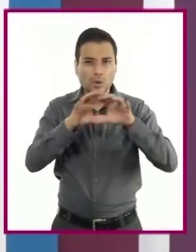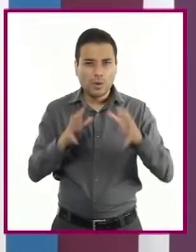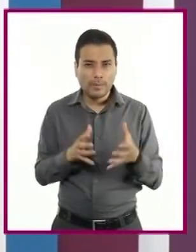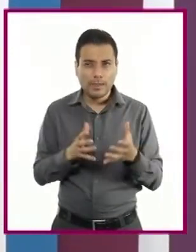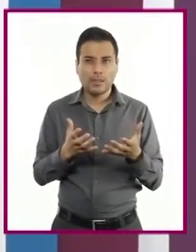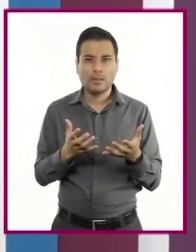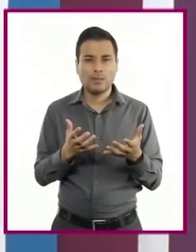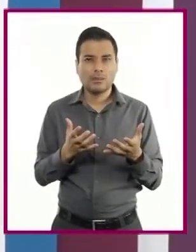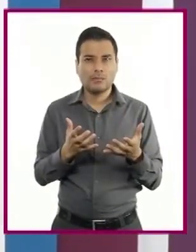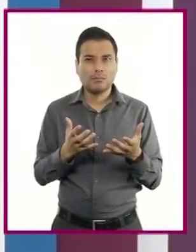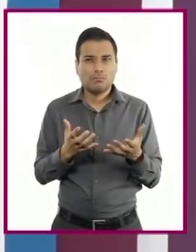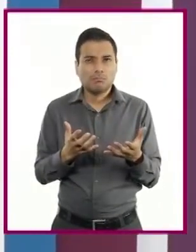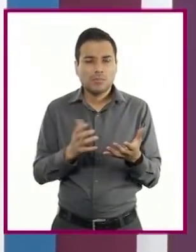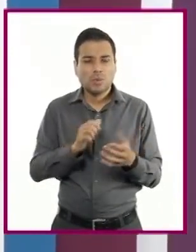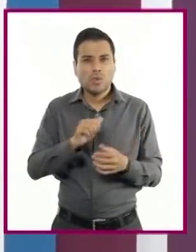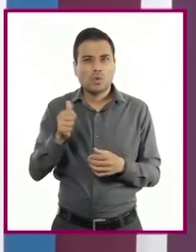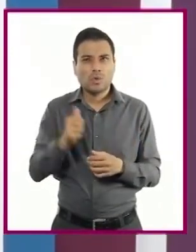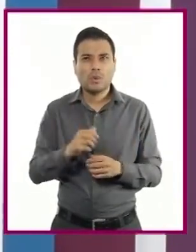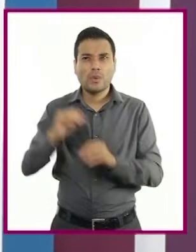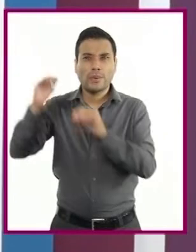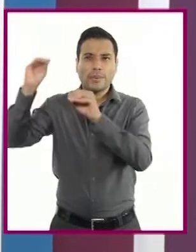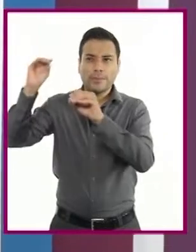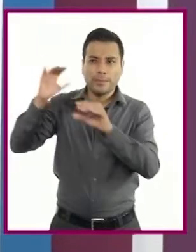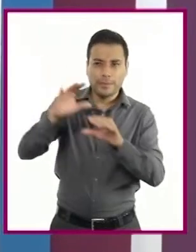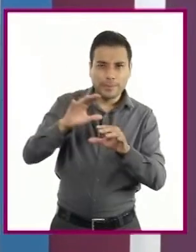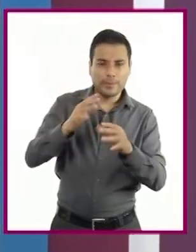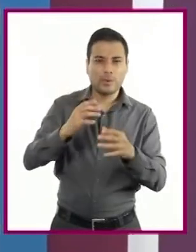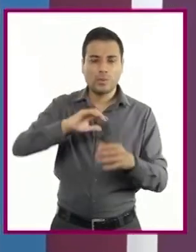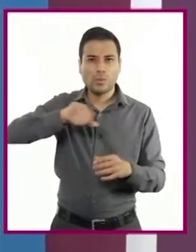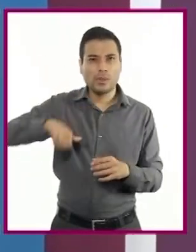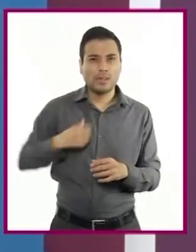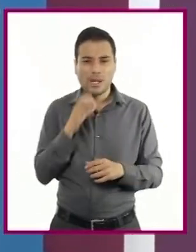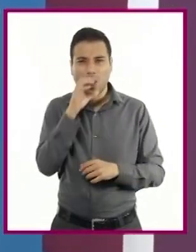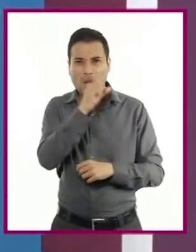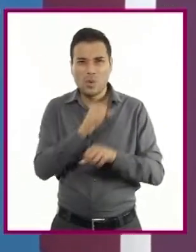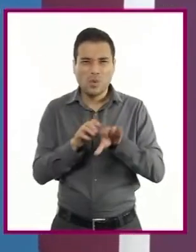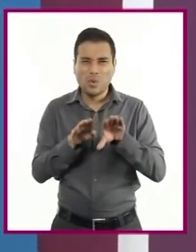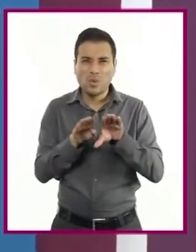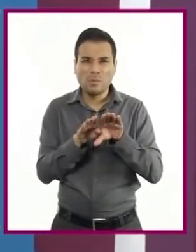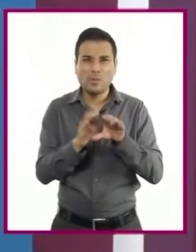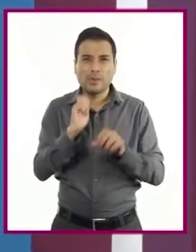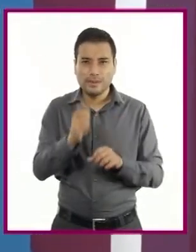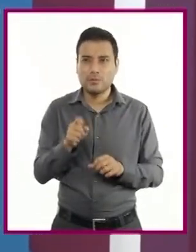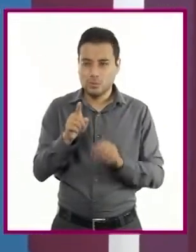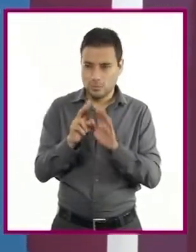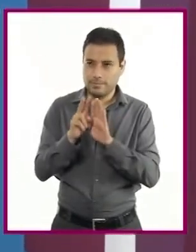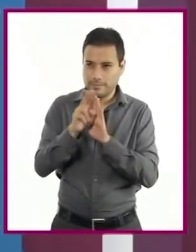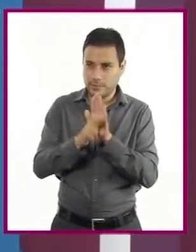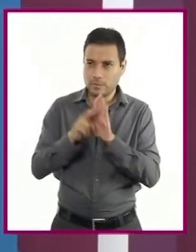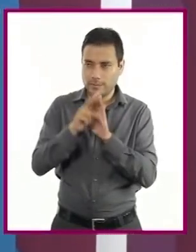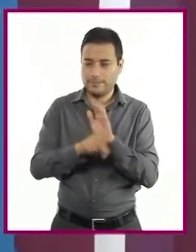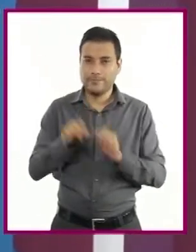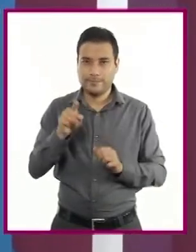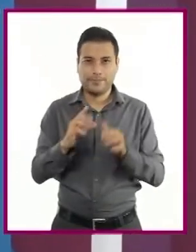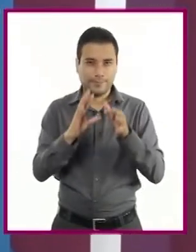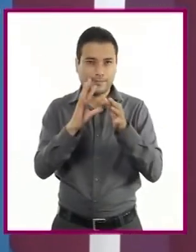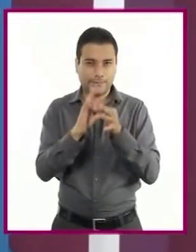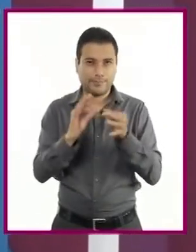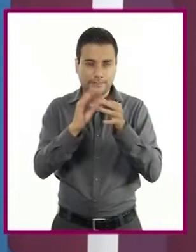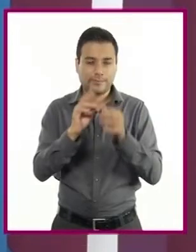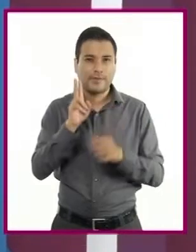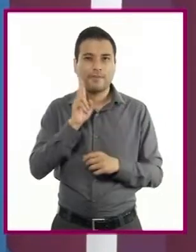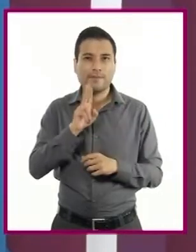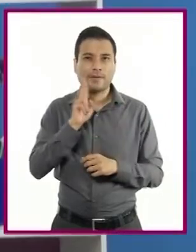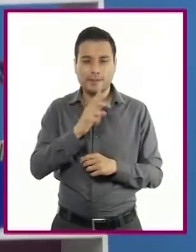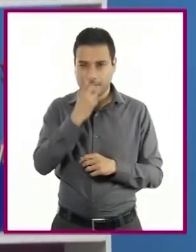Así que, ¿por qué no nos muestra uno de los videos que usted acostumbra a presentar a sus alumnos para que nos aclare esta